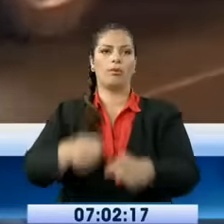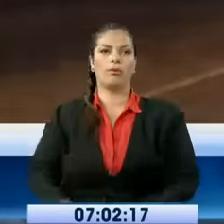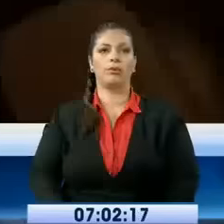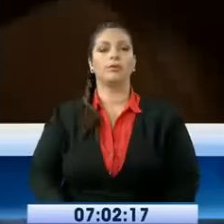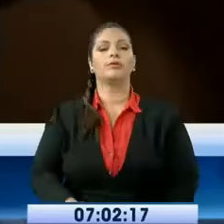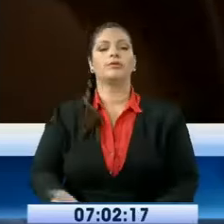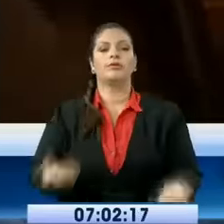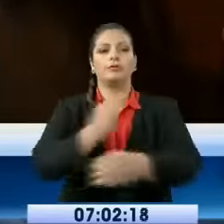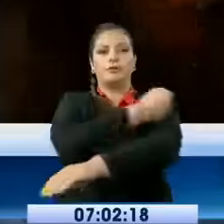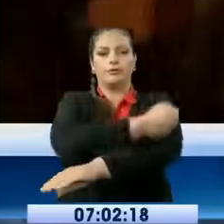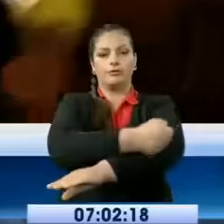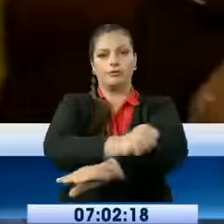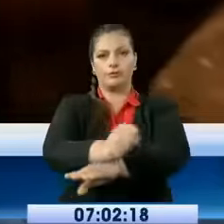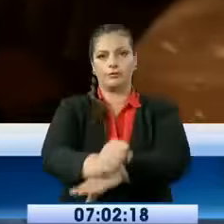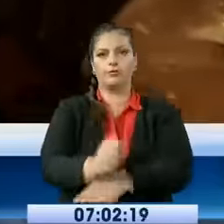Borondón.